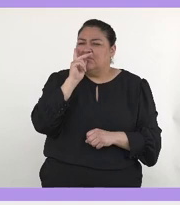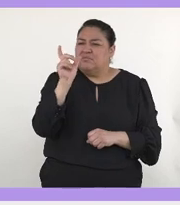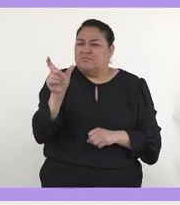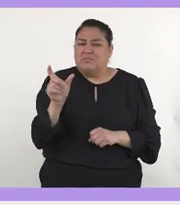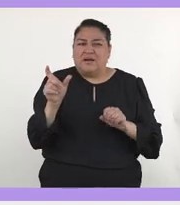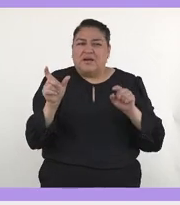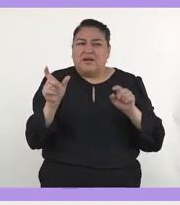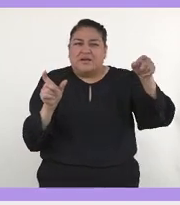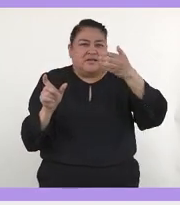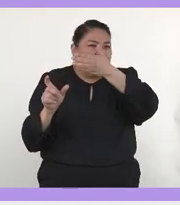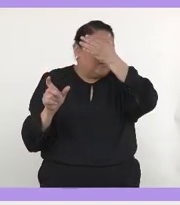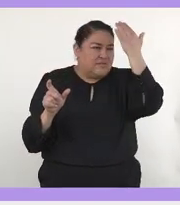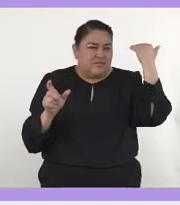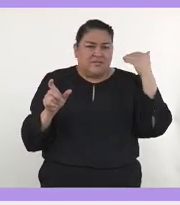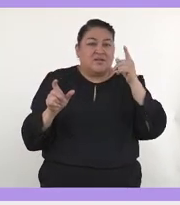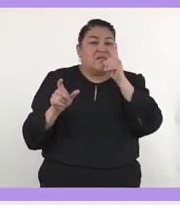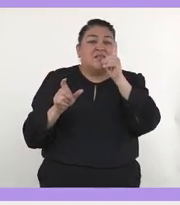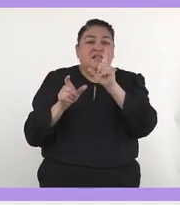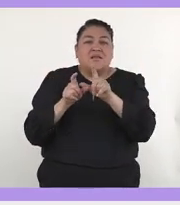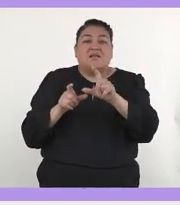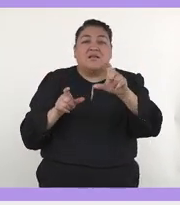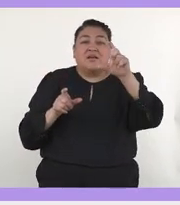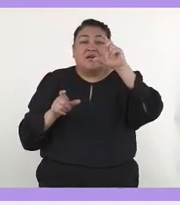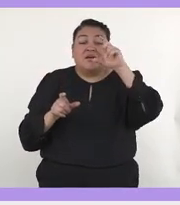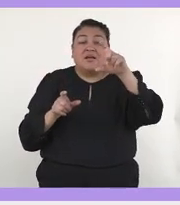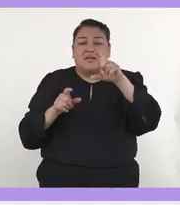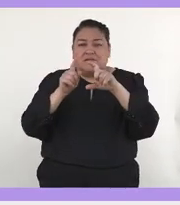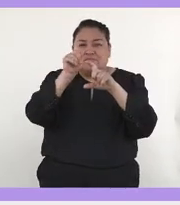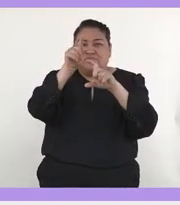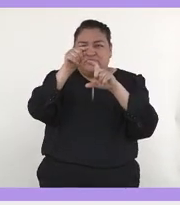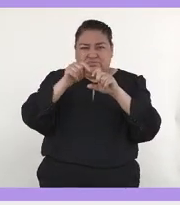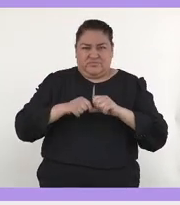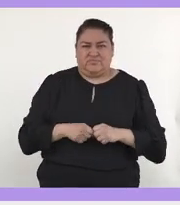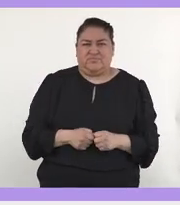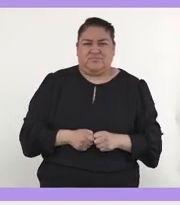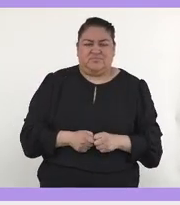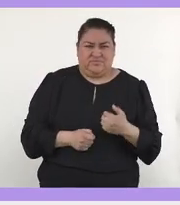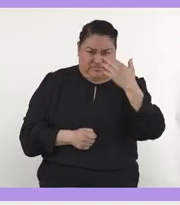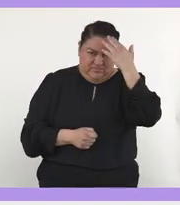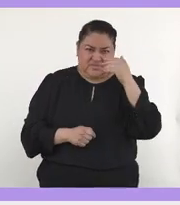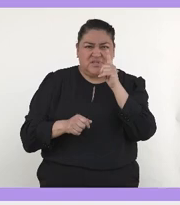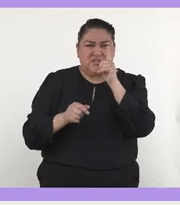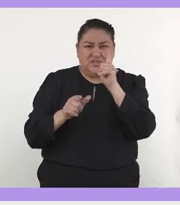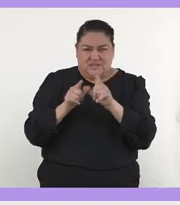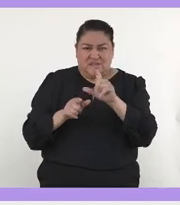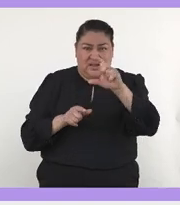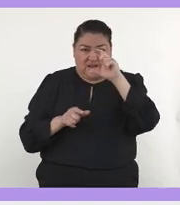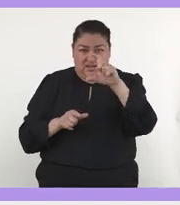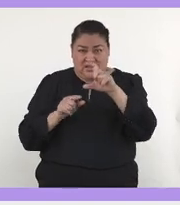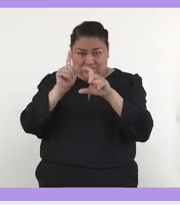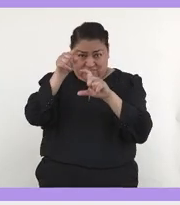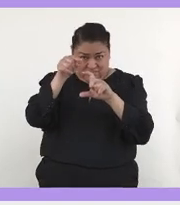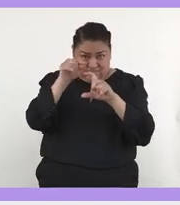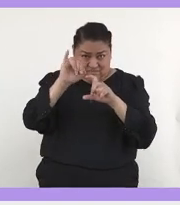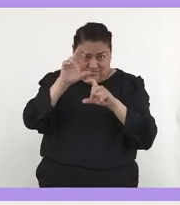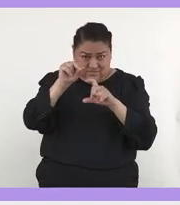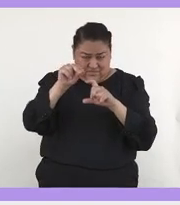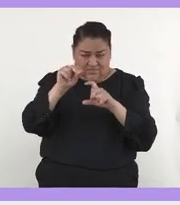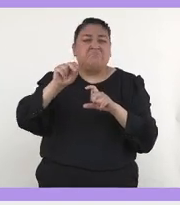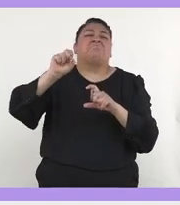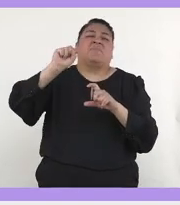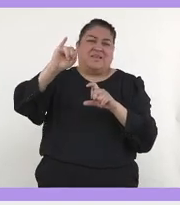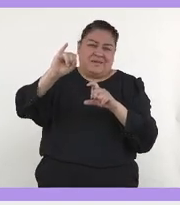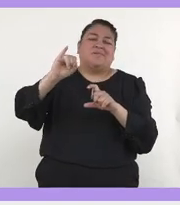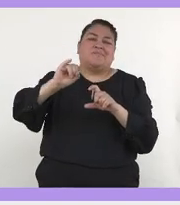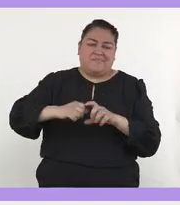registro civil no sabía que las mayúsculas si se acentúan Cuántas personas habían aquí que sí se acentúan Sí claro evidentemente Gracias